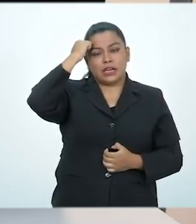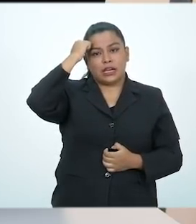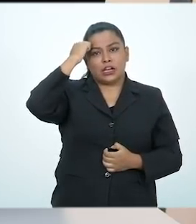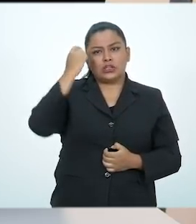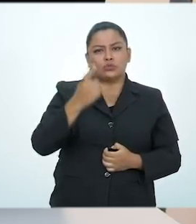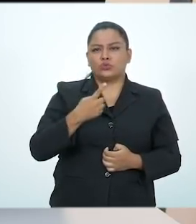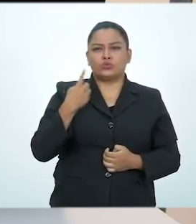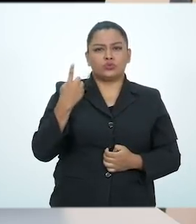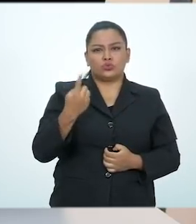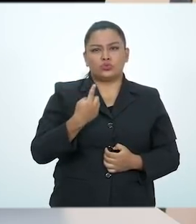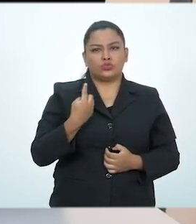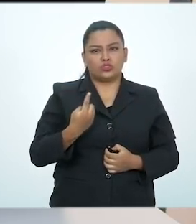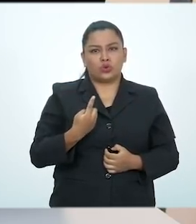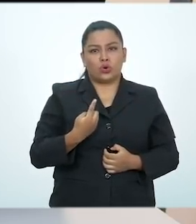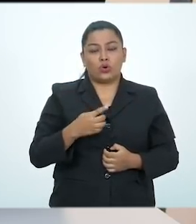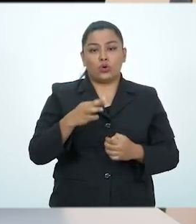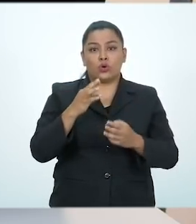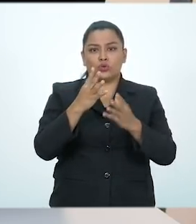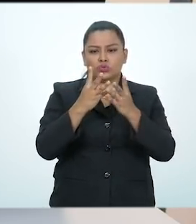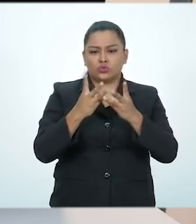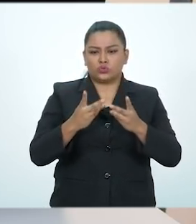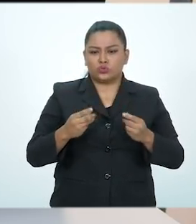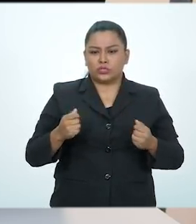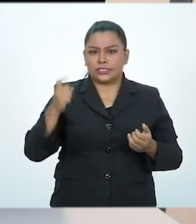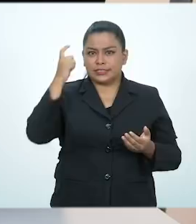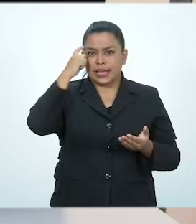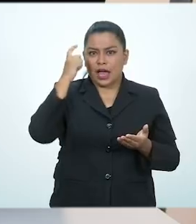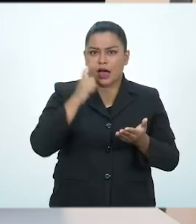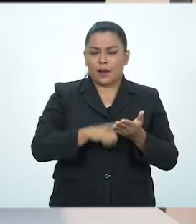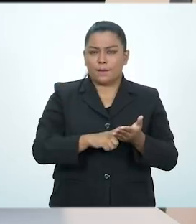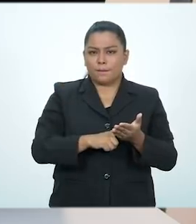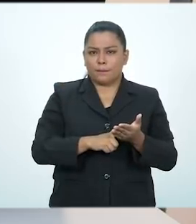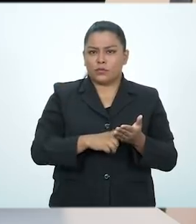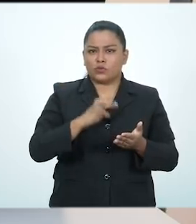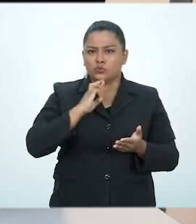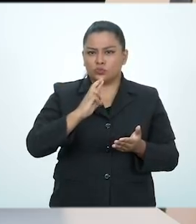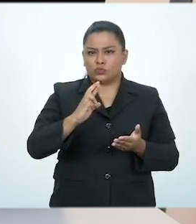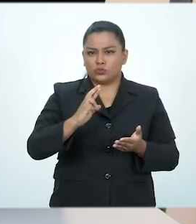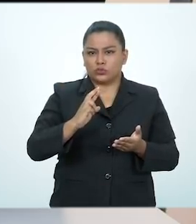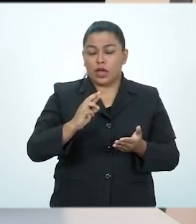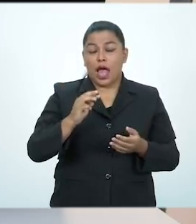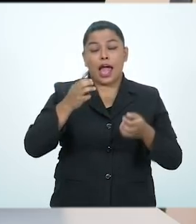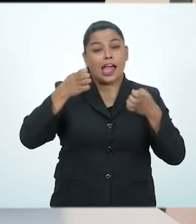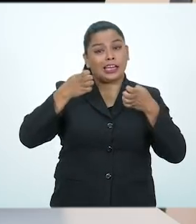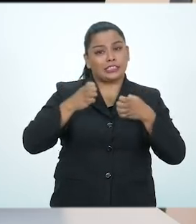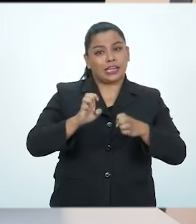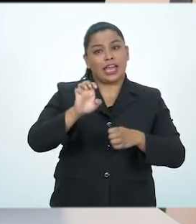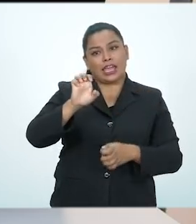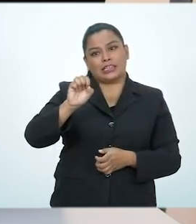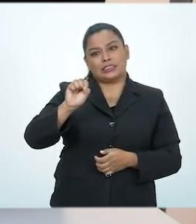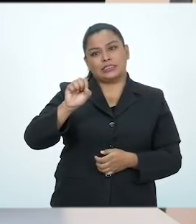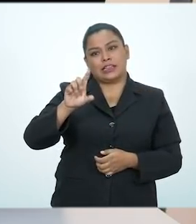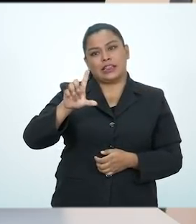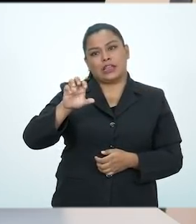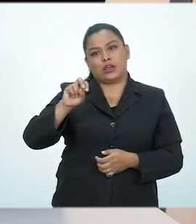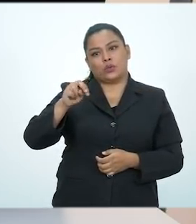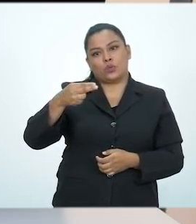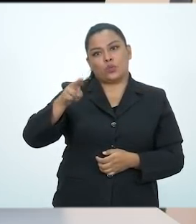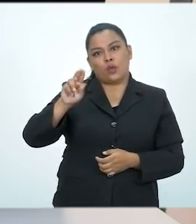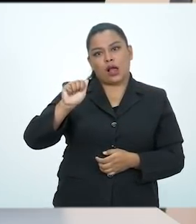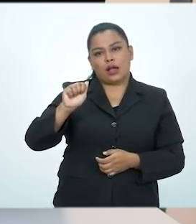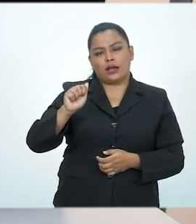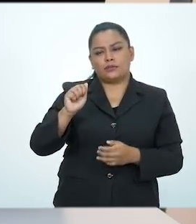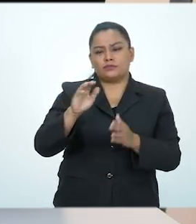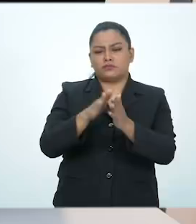se limita únicamente a la resolución de una prueba. Es por eso que en la estrategia SLengua, en el libro de texto de